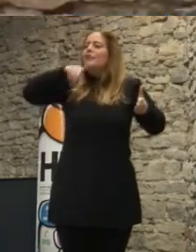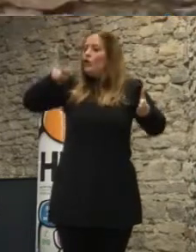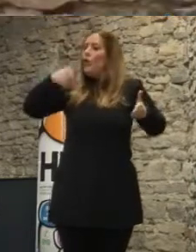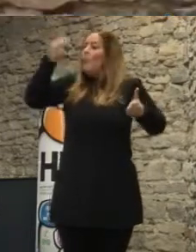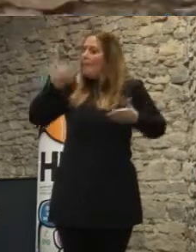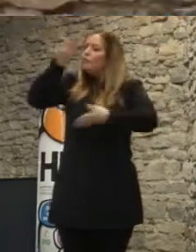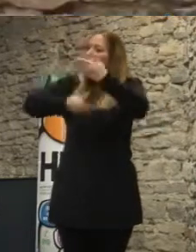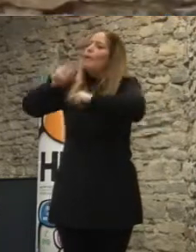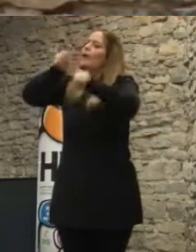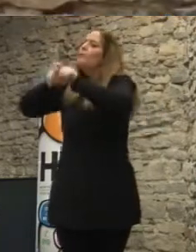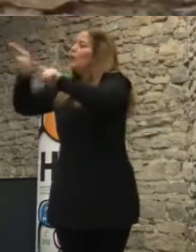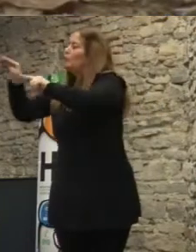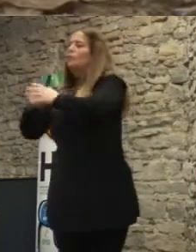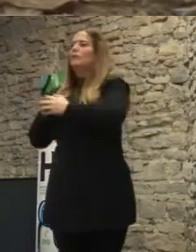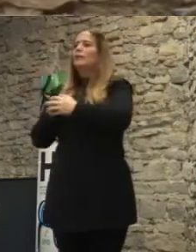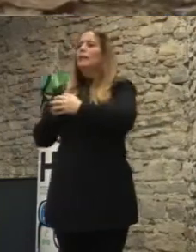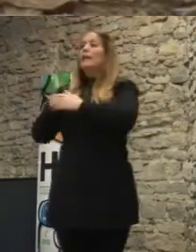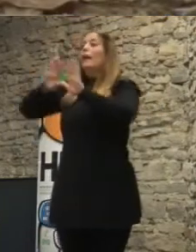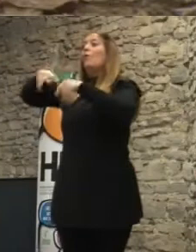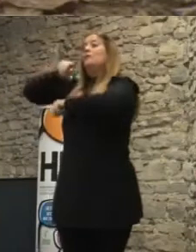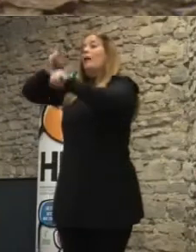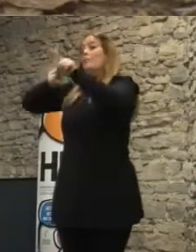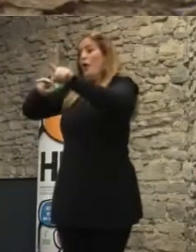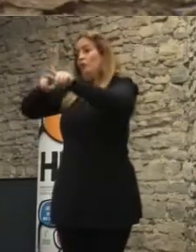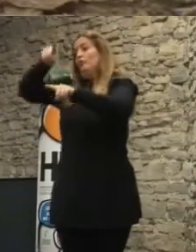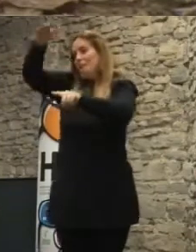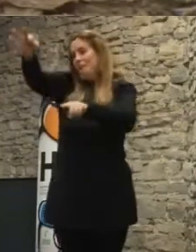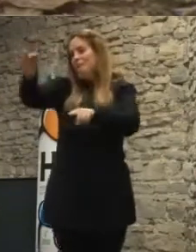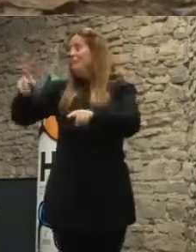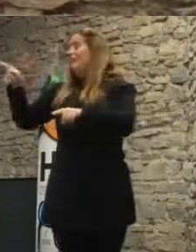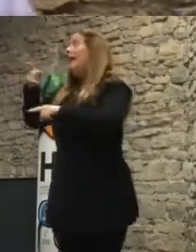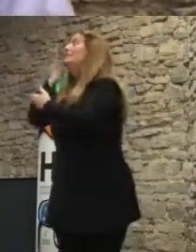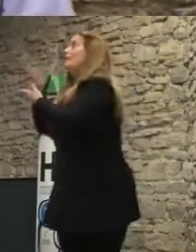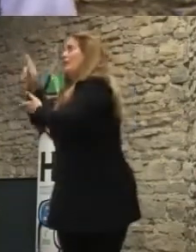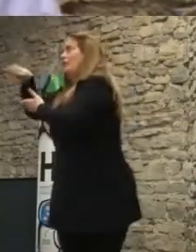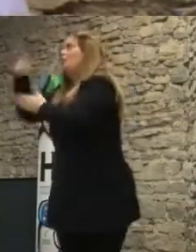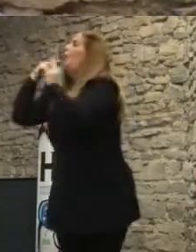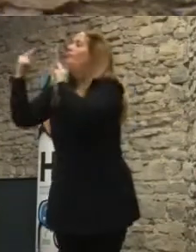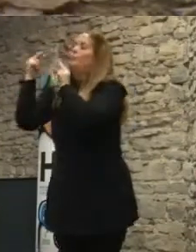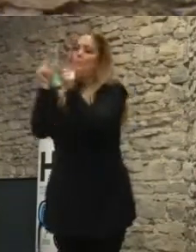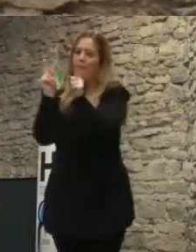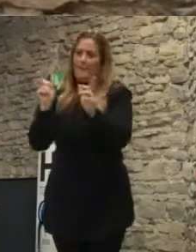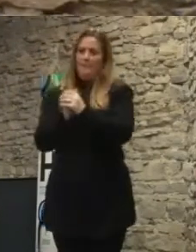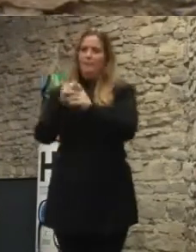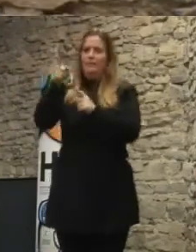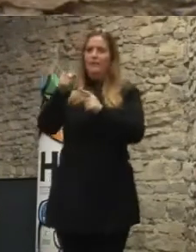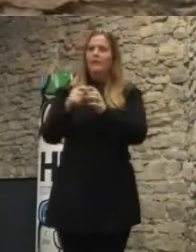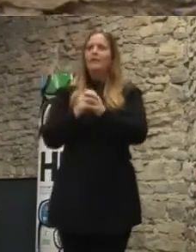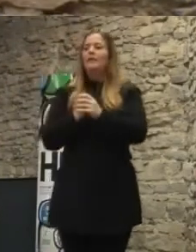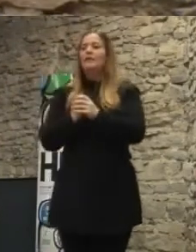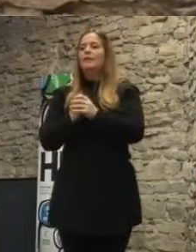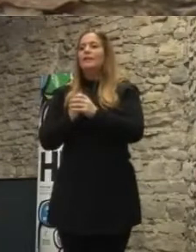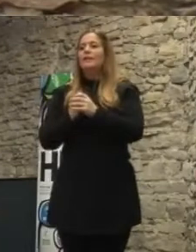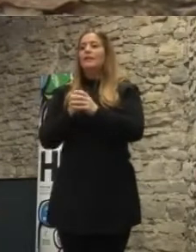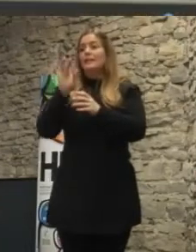Bueno, y la última pregunta, luego te pido que seas también breve, Óscar, para que acabemos a tiempo. Nada, voy a ser muy breve. Viene también un poco lo